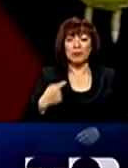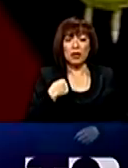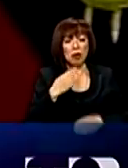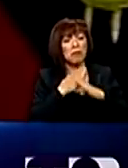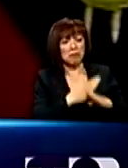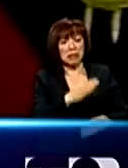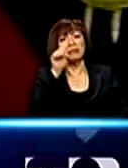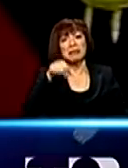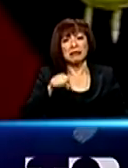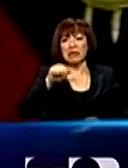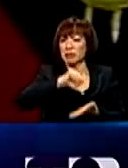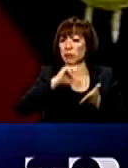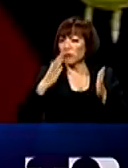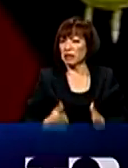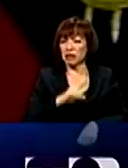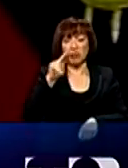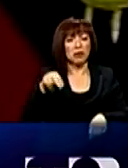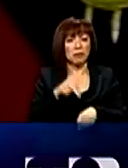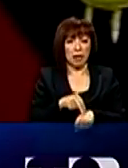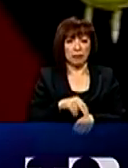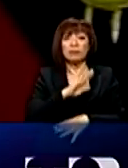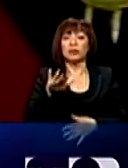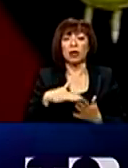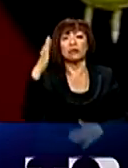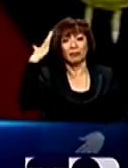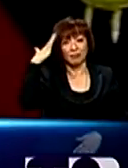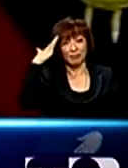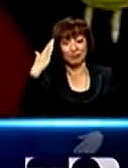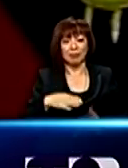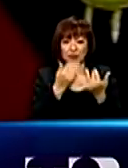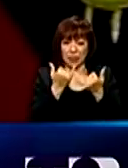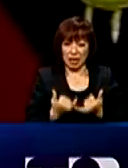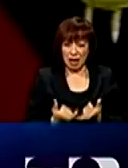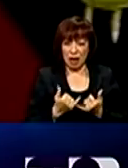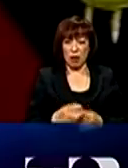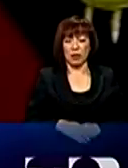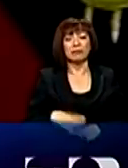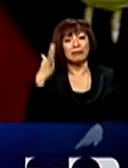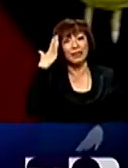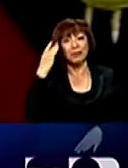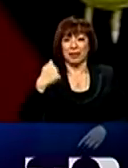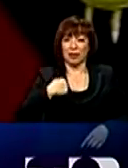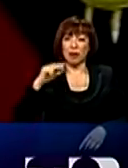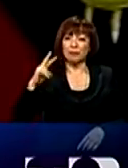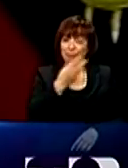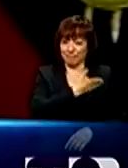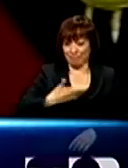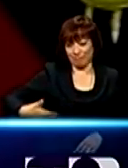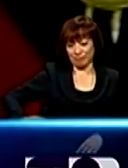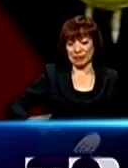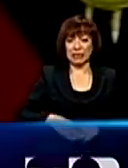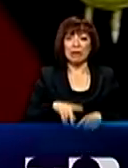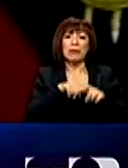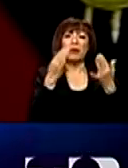vicepresidencia, a pesar que todos sabemos que esta canallada es por el cargo que ocupo. En este momento de mi vida, creo que